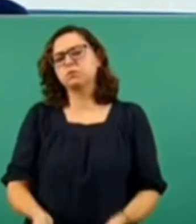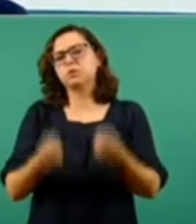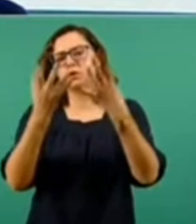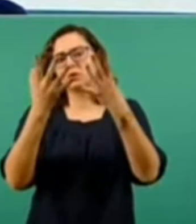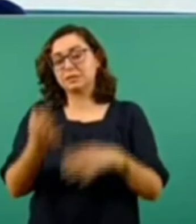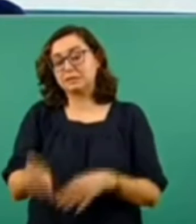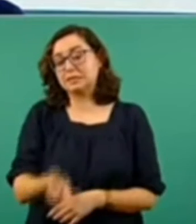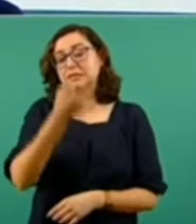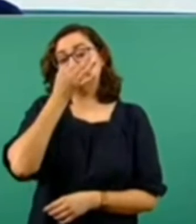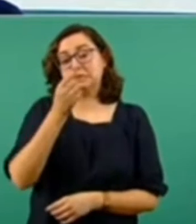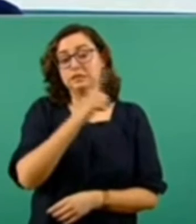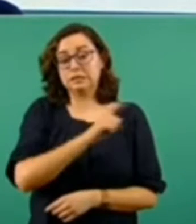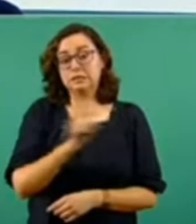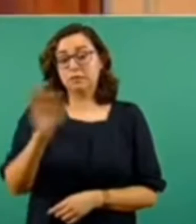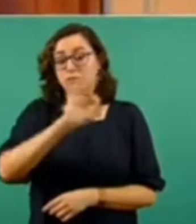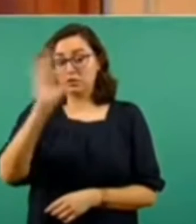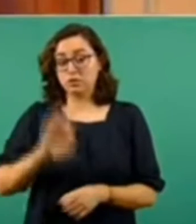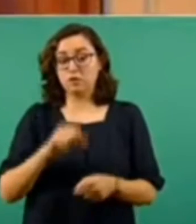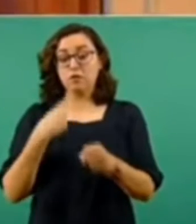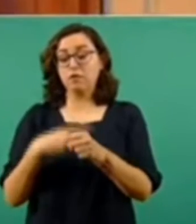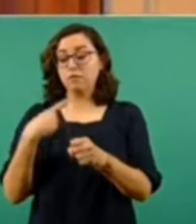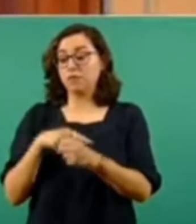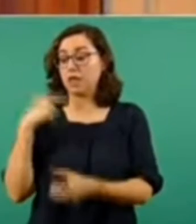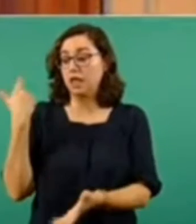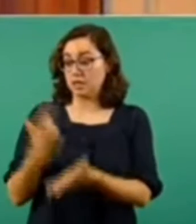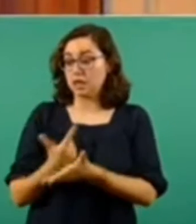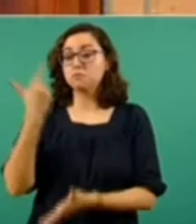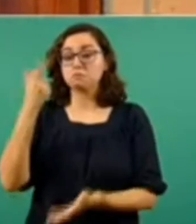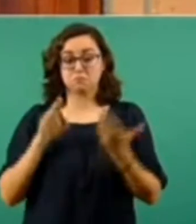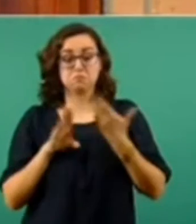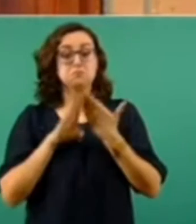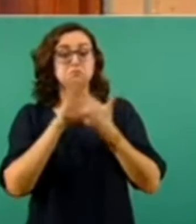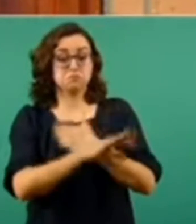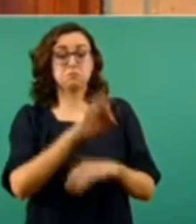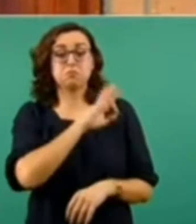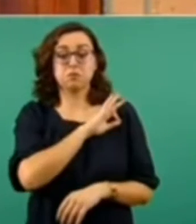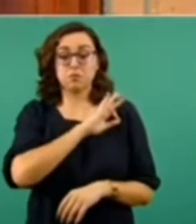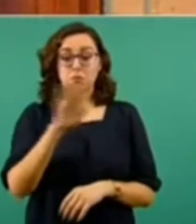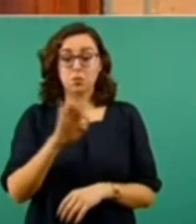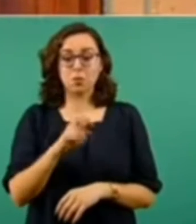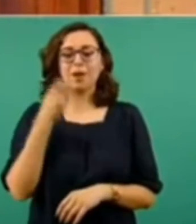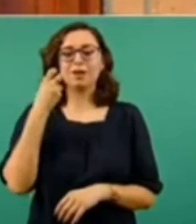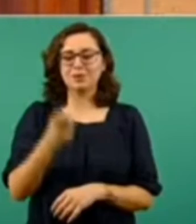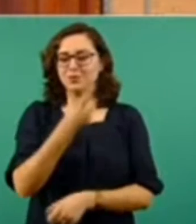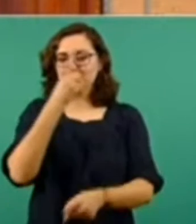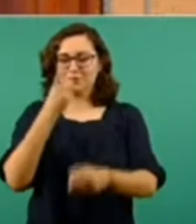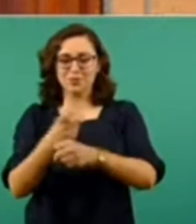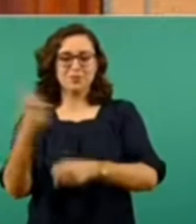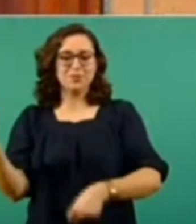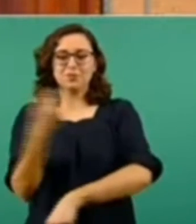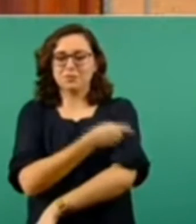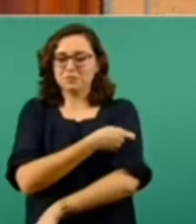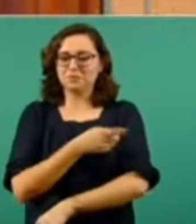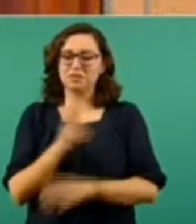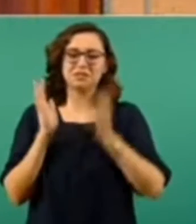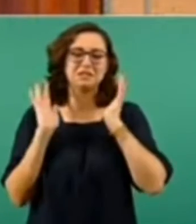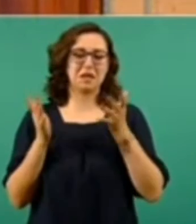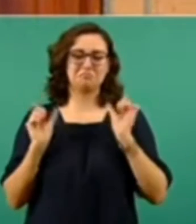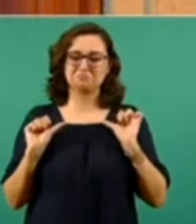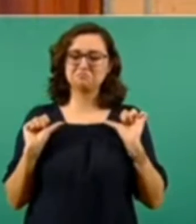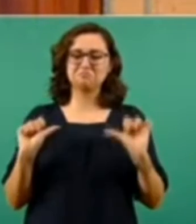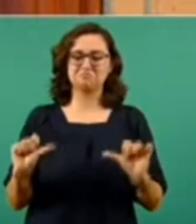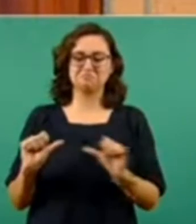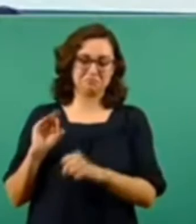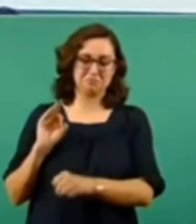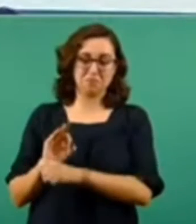de evitar la enfermedad grave, pues bueno, desde la primera dosis obviamente estamos ya esperando una